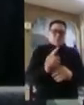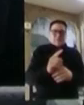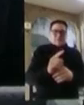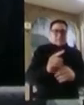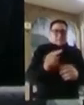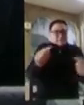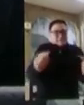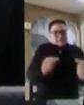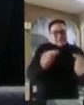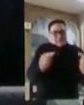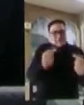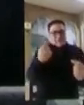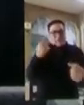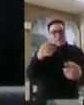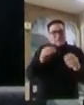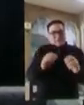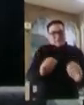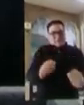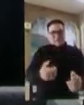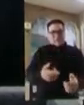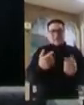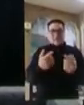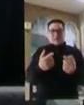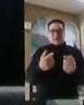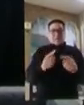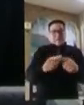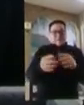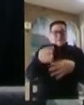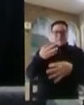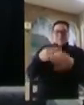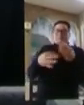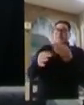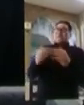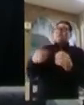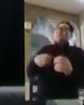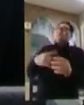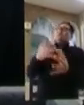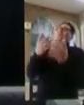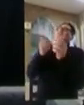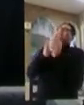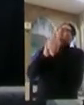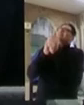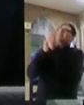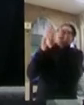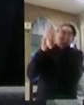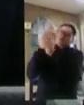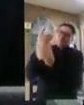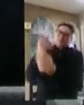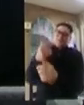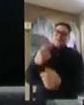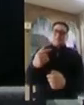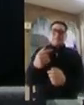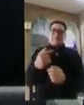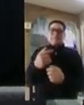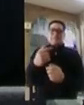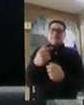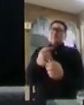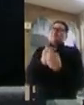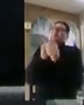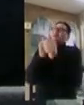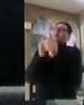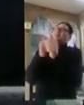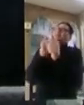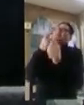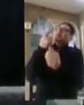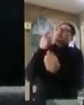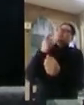a servir y te vamos a seguir porque te amamos a ti, oh Dios. No por temor a algo, sino por amor a ti,